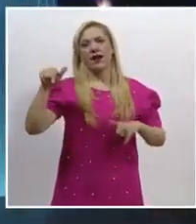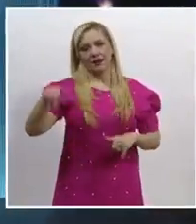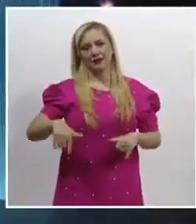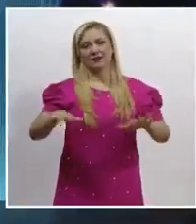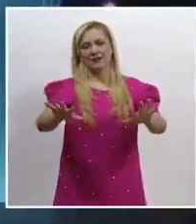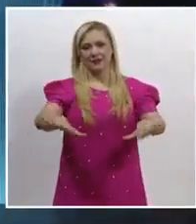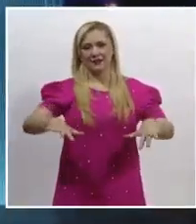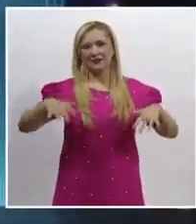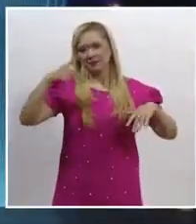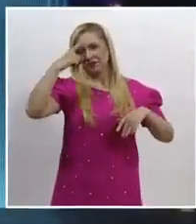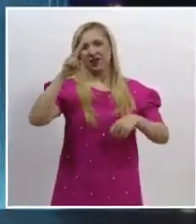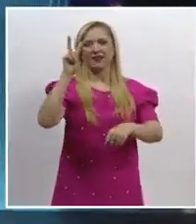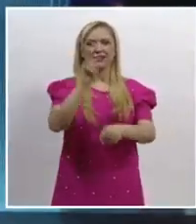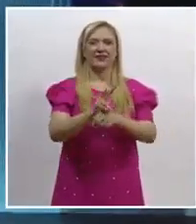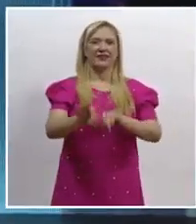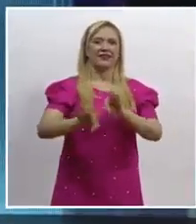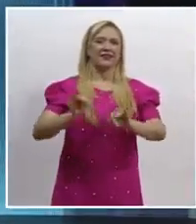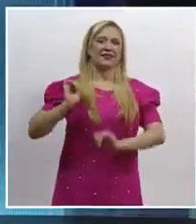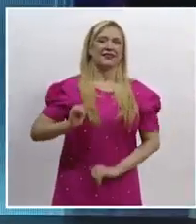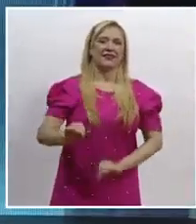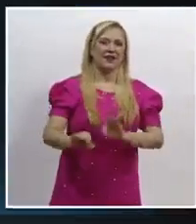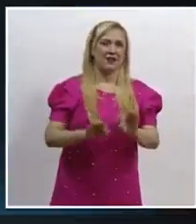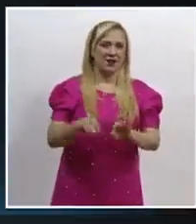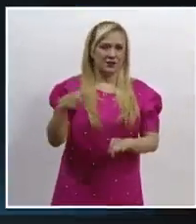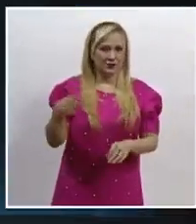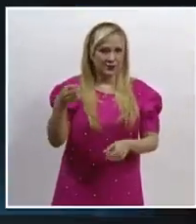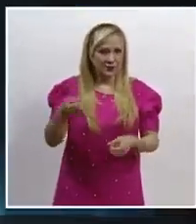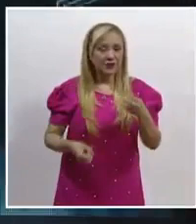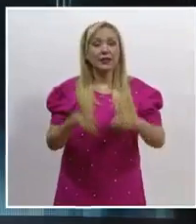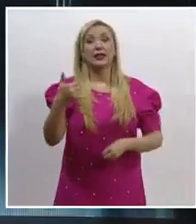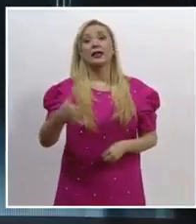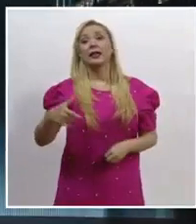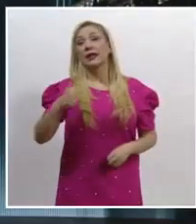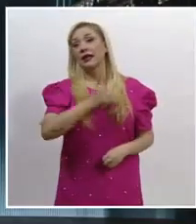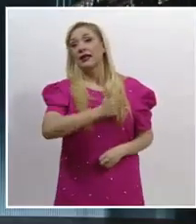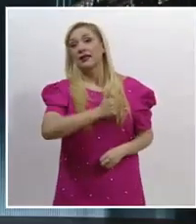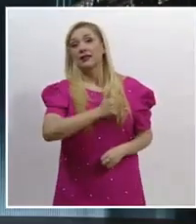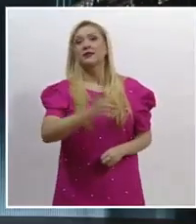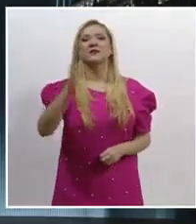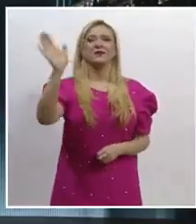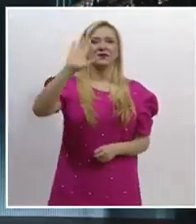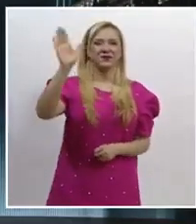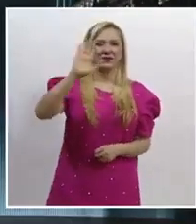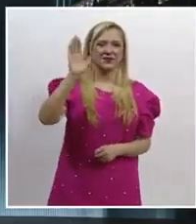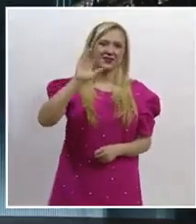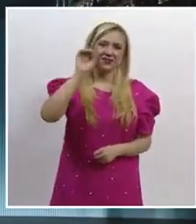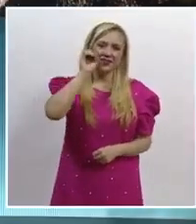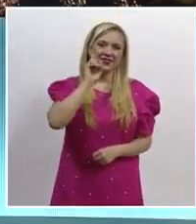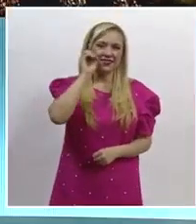Judicatura Federal y el Gobierno de Canadá. Adelante, Óscar, por favor.